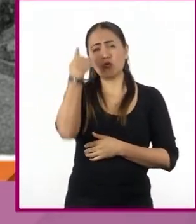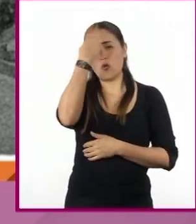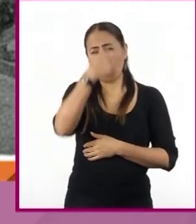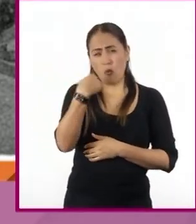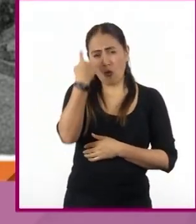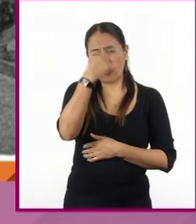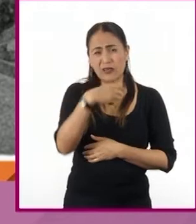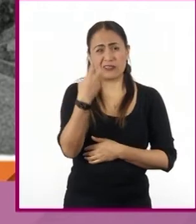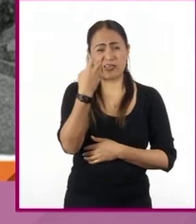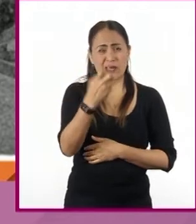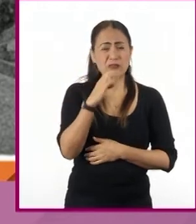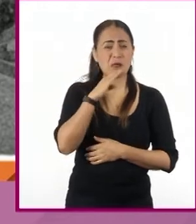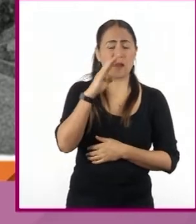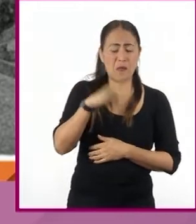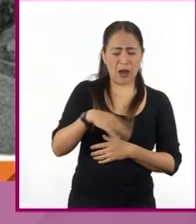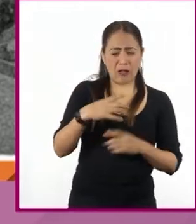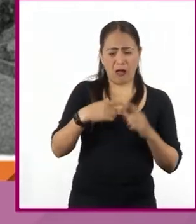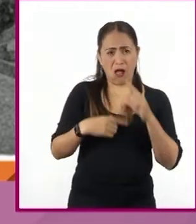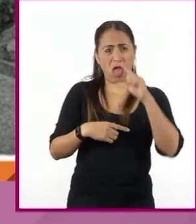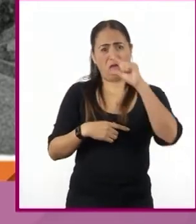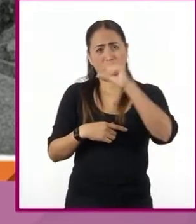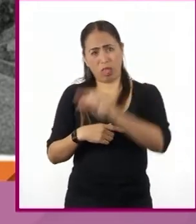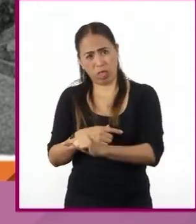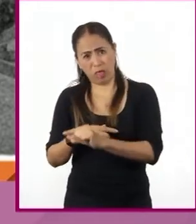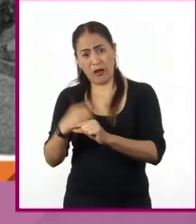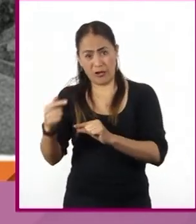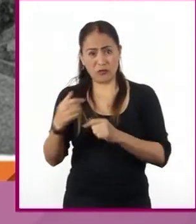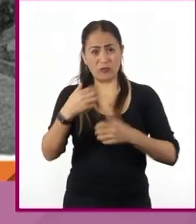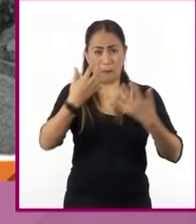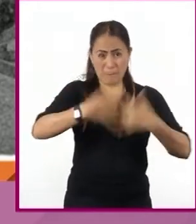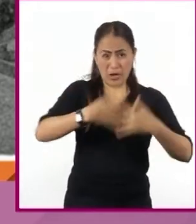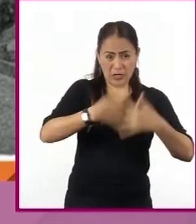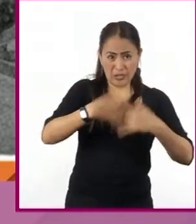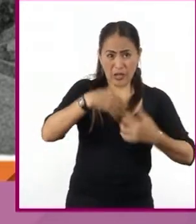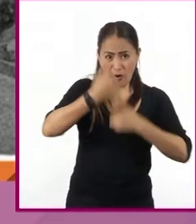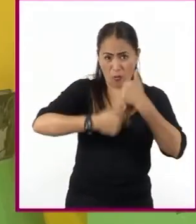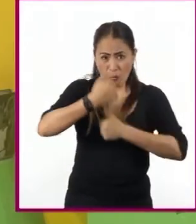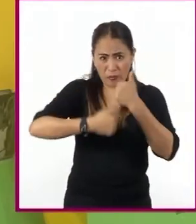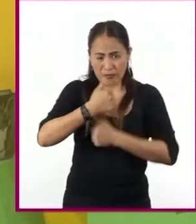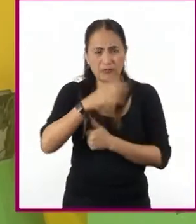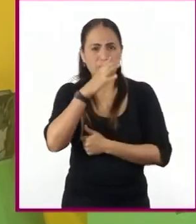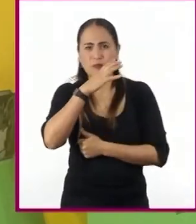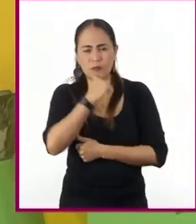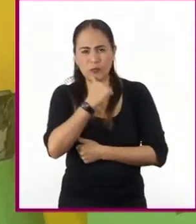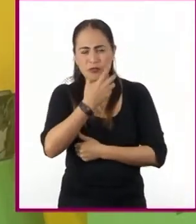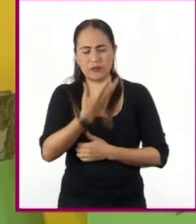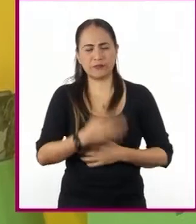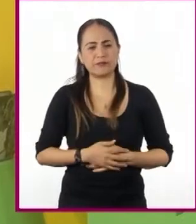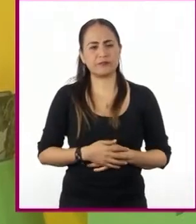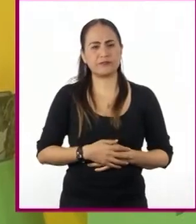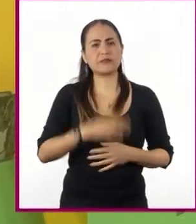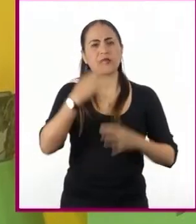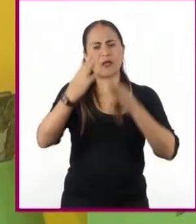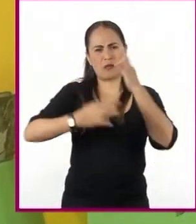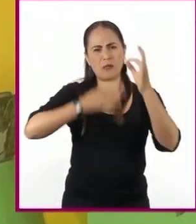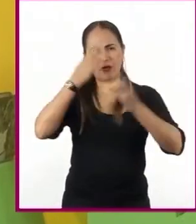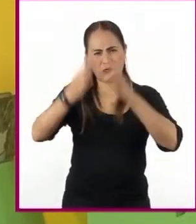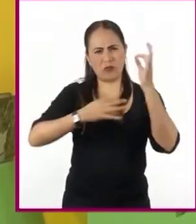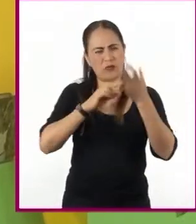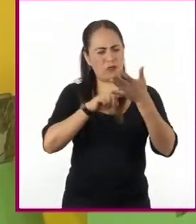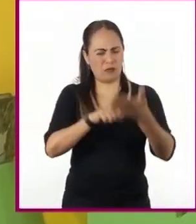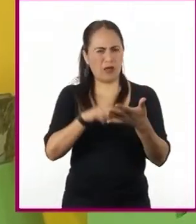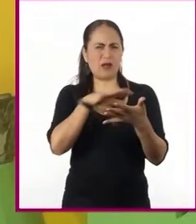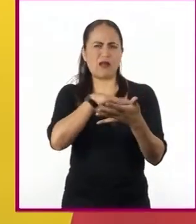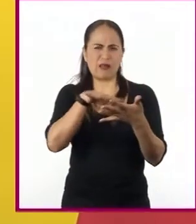una mala noticia para ellos, porque no podían competir con la productividad de las fábricas. Leamos la nota para enterarnos qué era